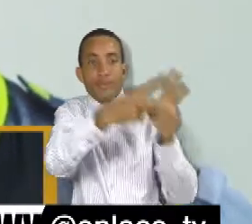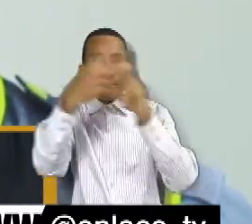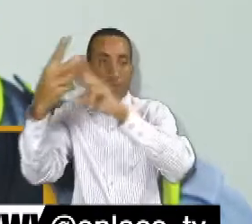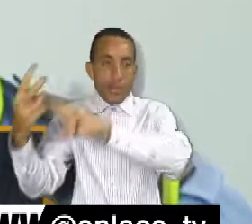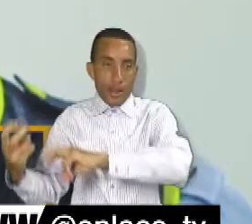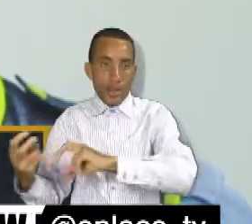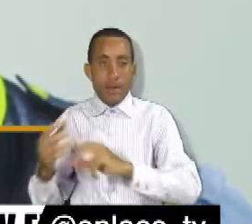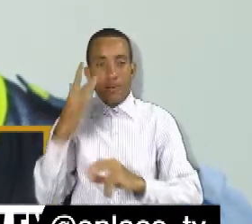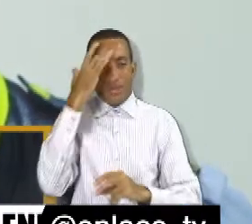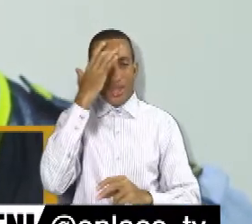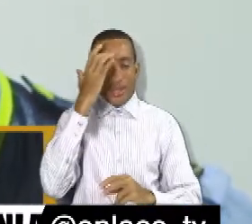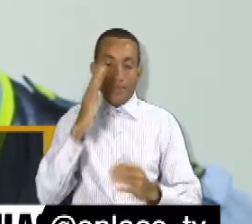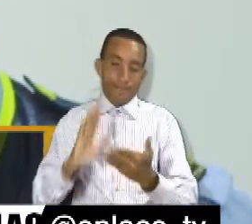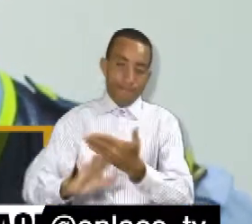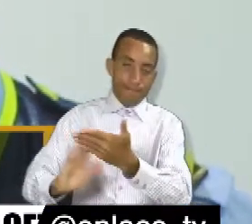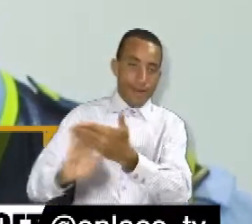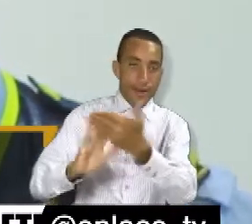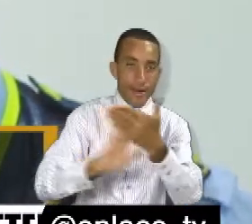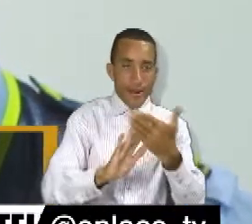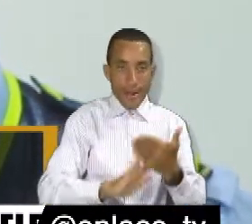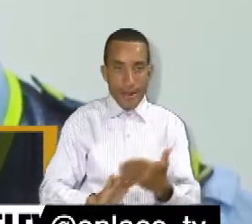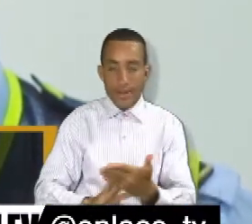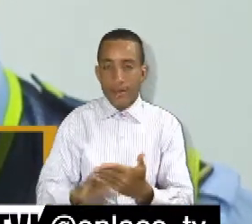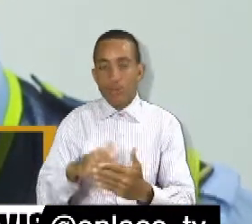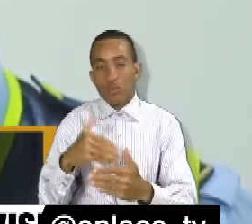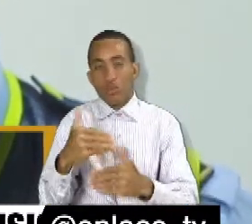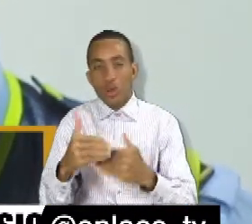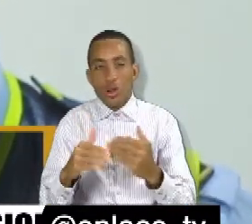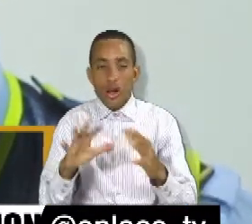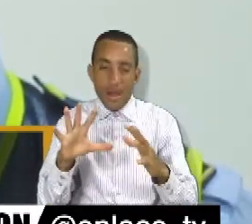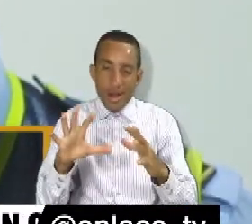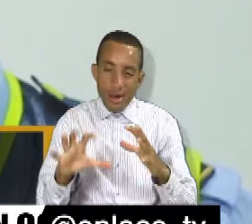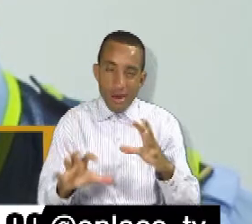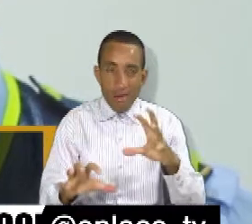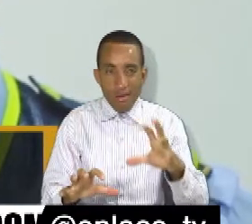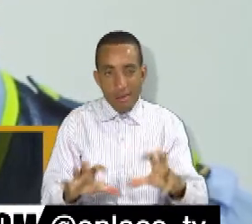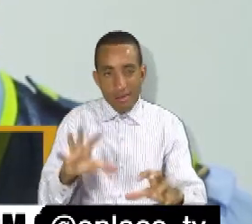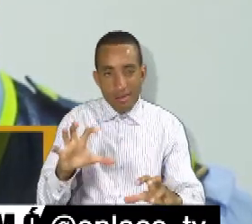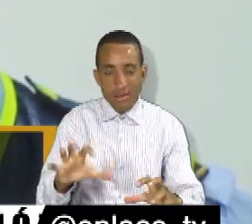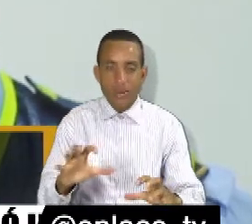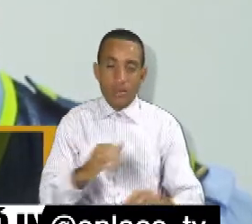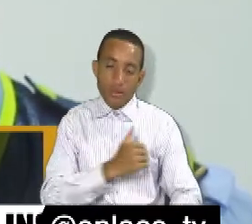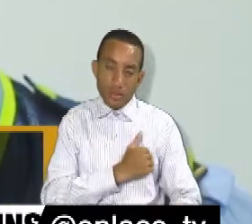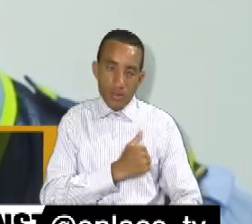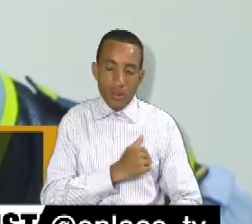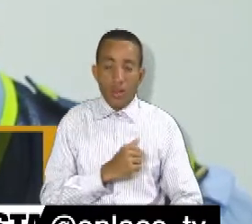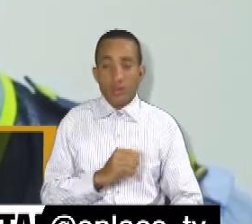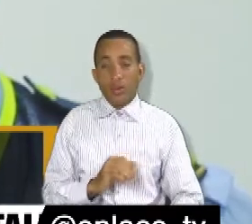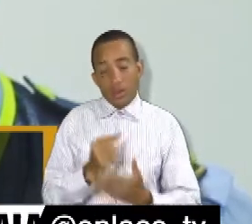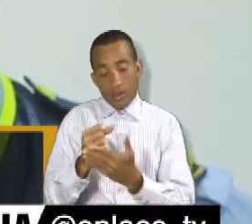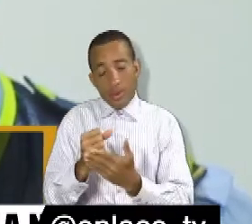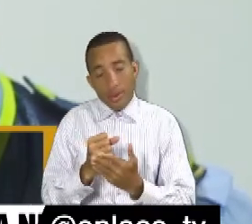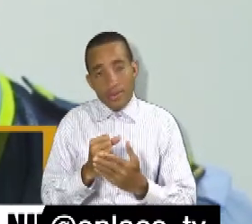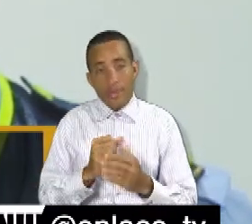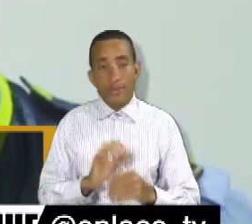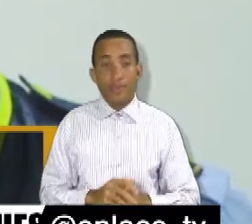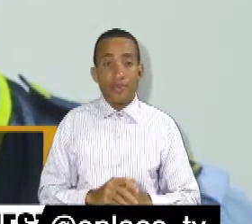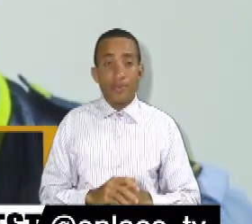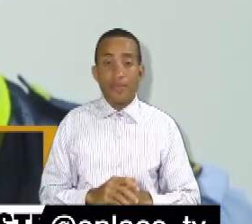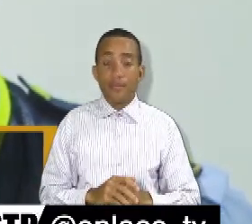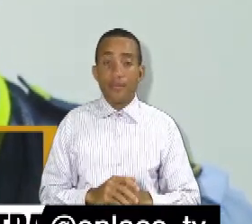arreglar esta vía que se encuentra un poquito deteriorada y pedirles el favor de que nos colaboren en este